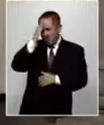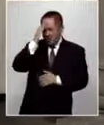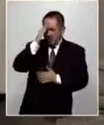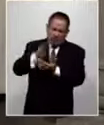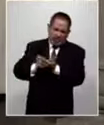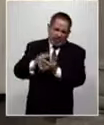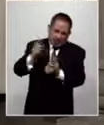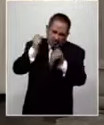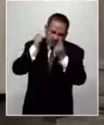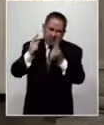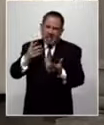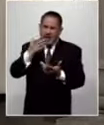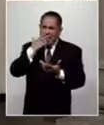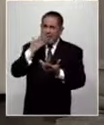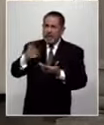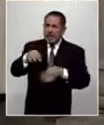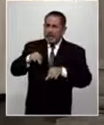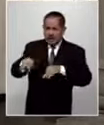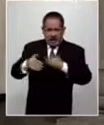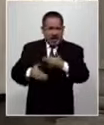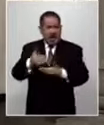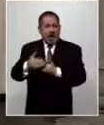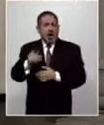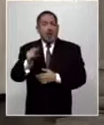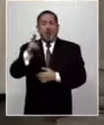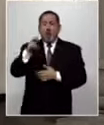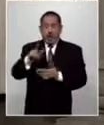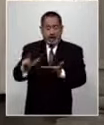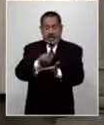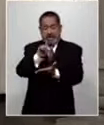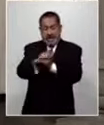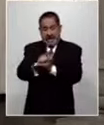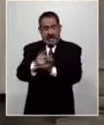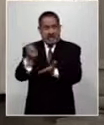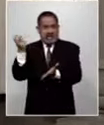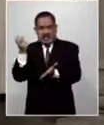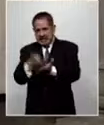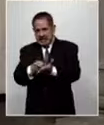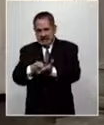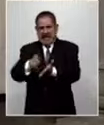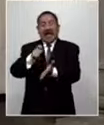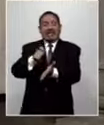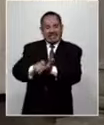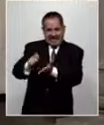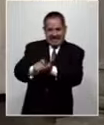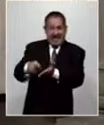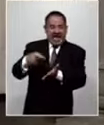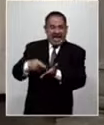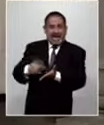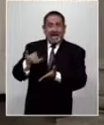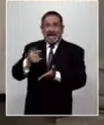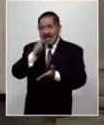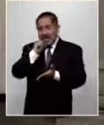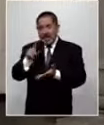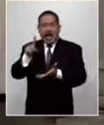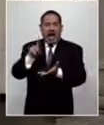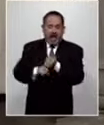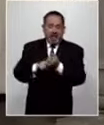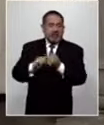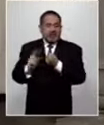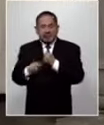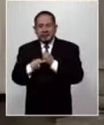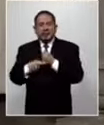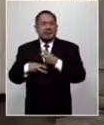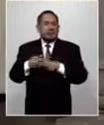reconocerles su labor por la ley, que es la ley escrita, pero que en el fondo lo que